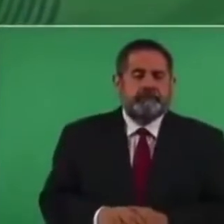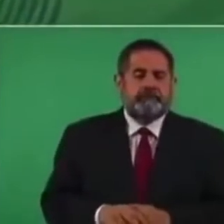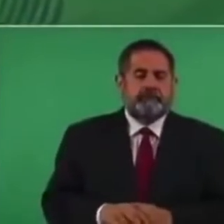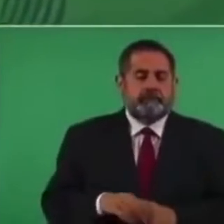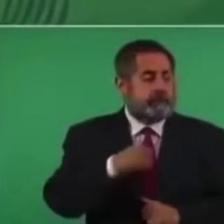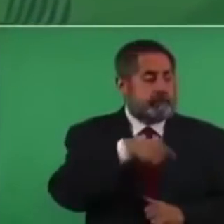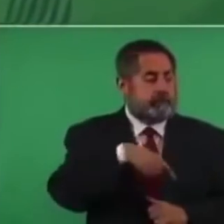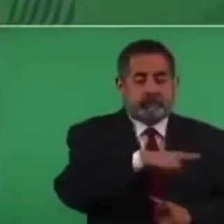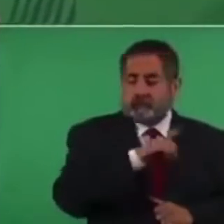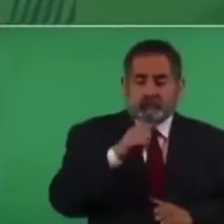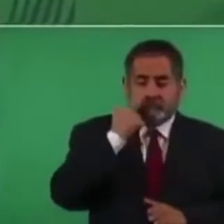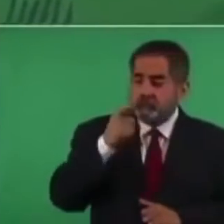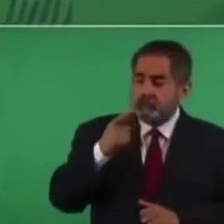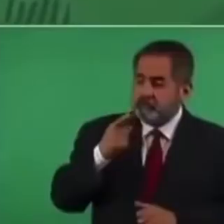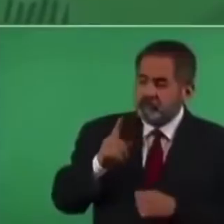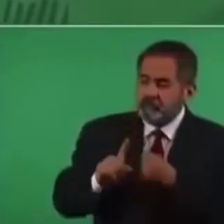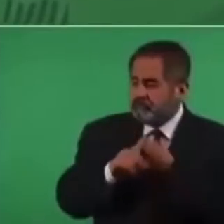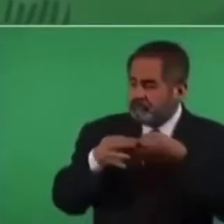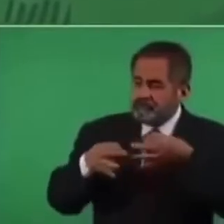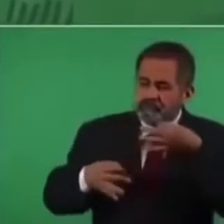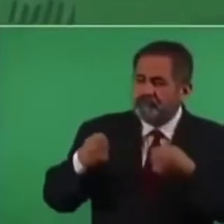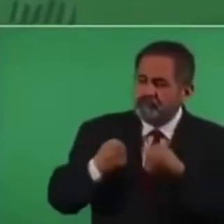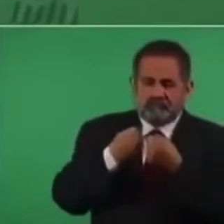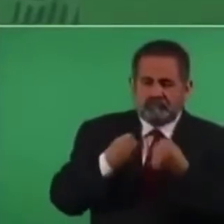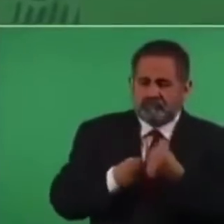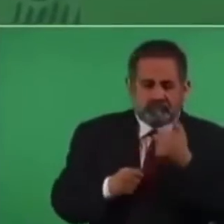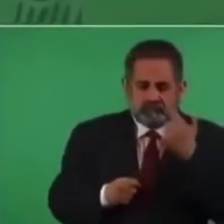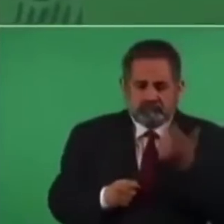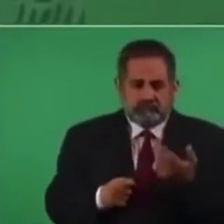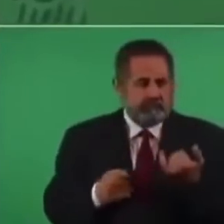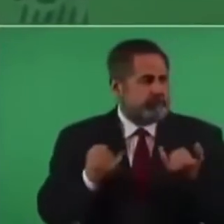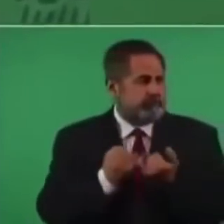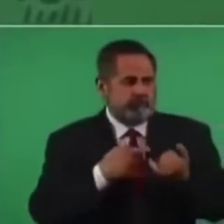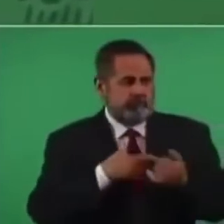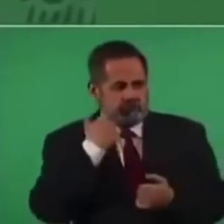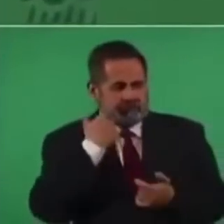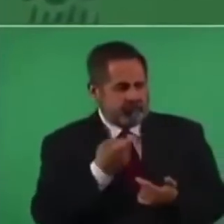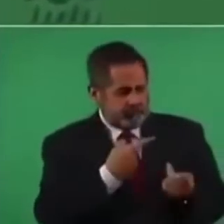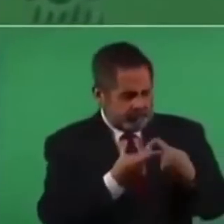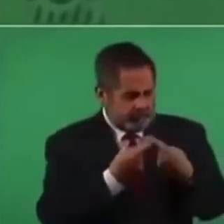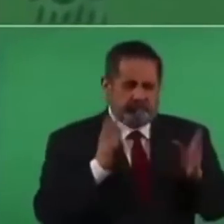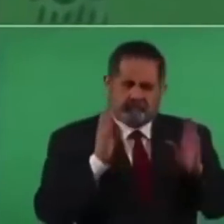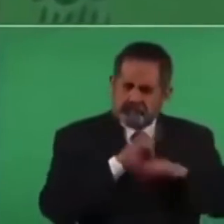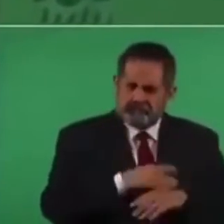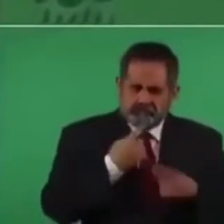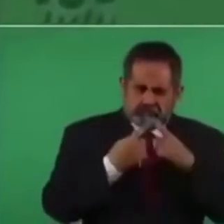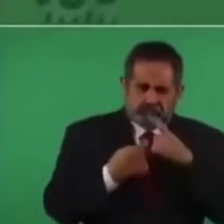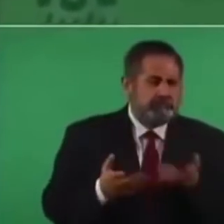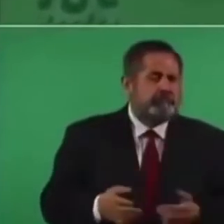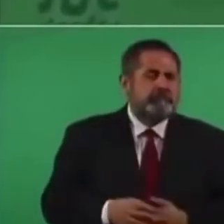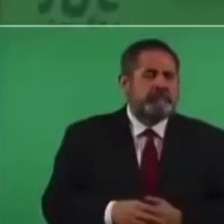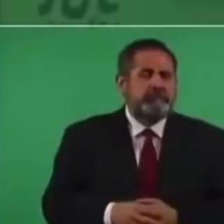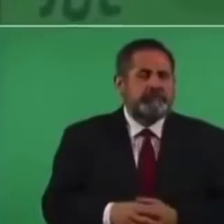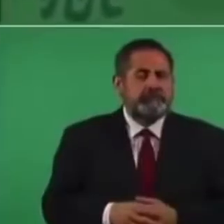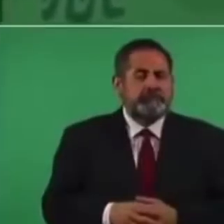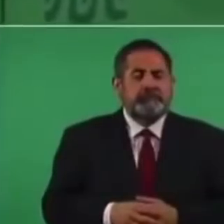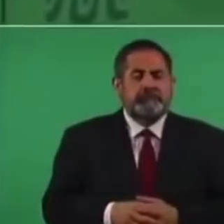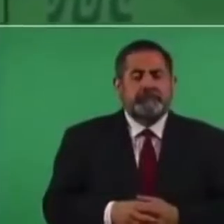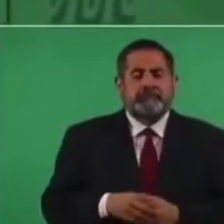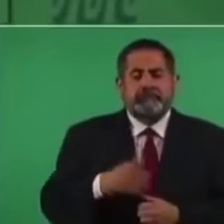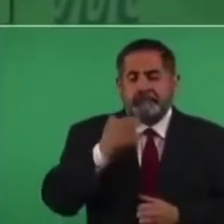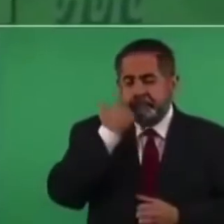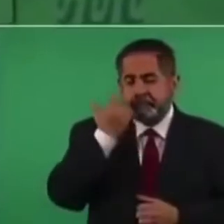ellos no quieren eso y nosotros tampoco es decir queremos